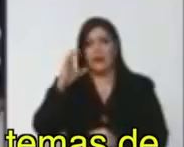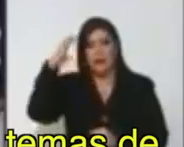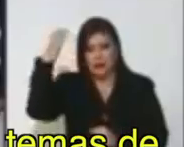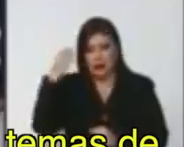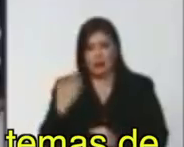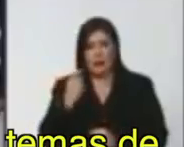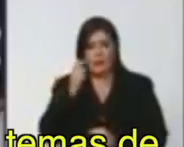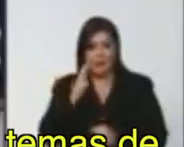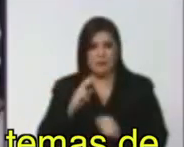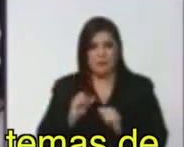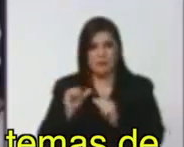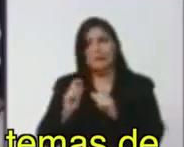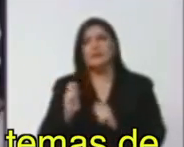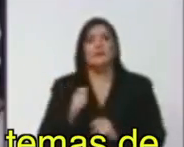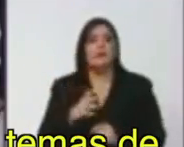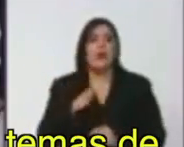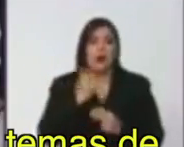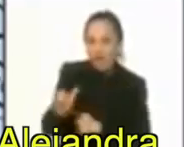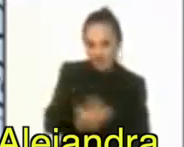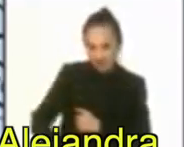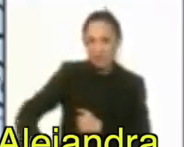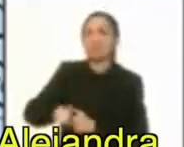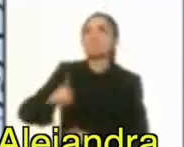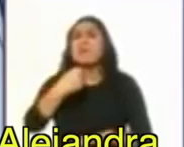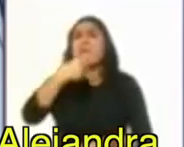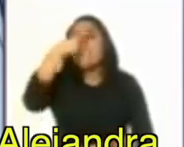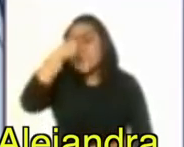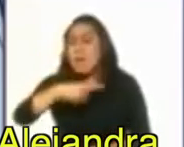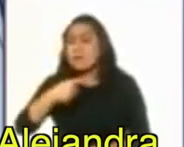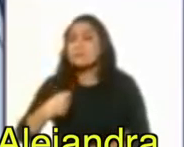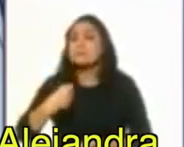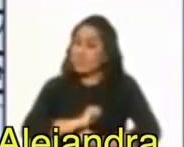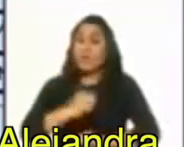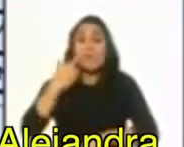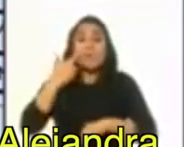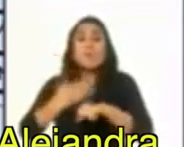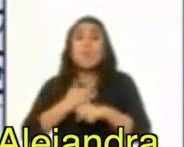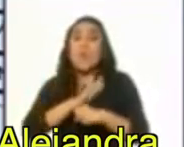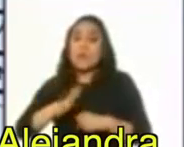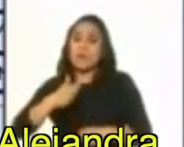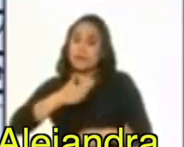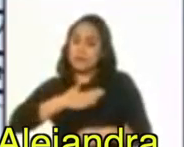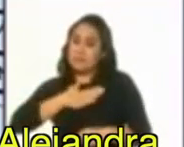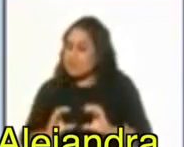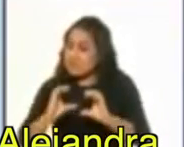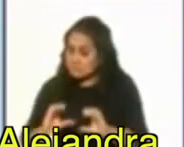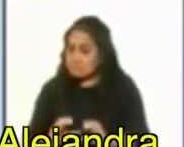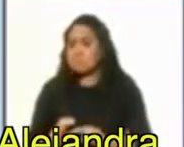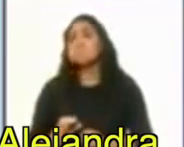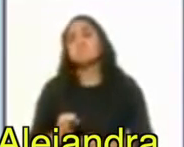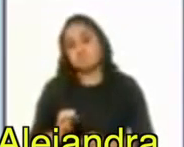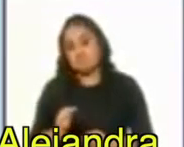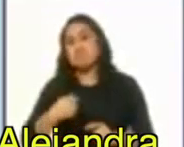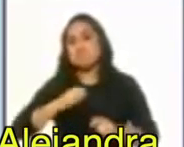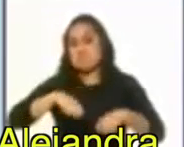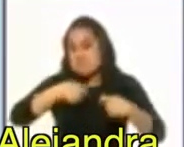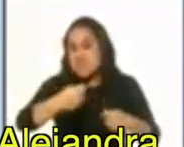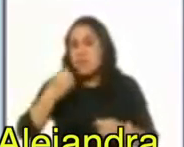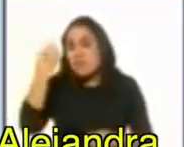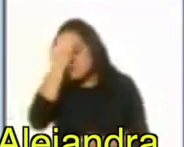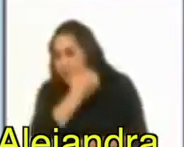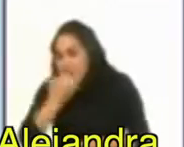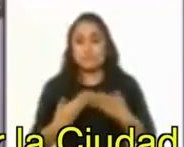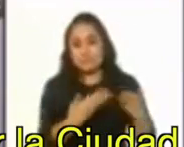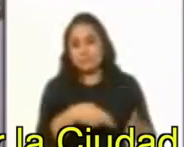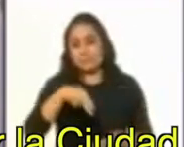otros, fueron temas de discusión entre los aspirantes. Miquel Arriola, Lorena Osornio, Purificación Carpinteiro y Alejandra Barrales,